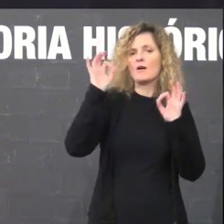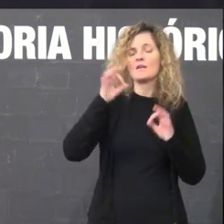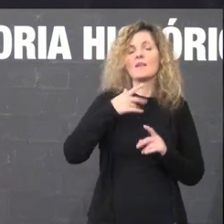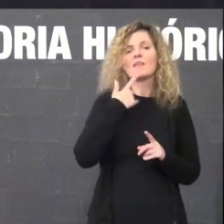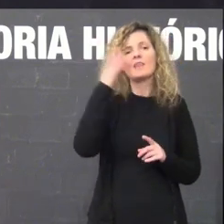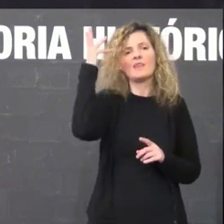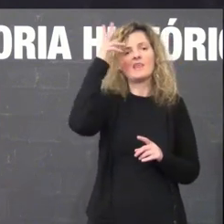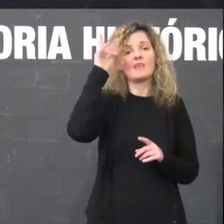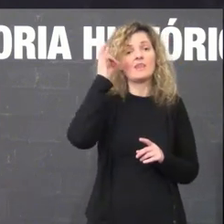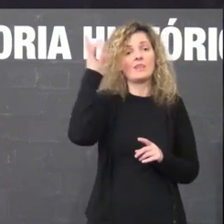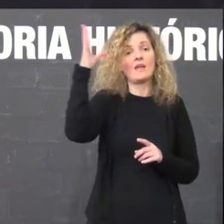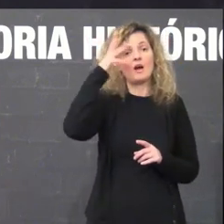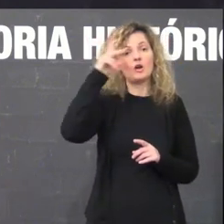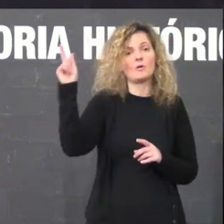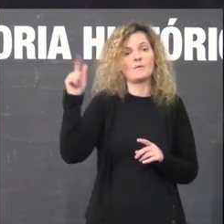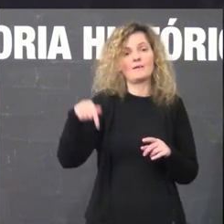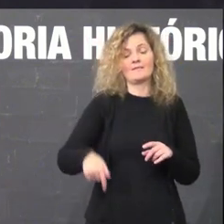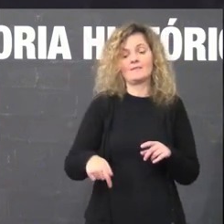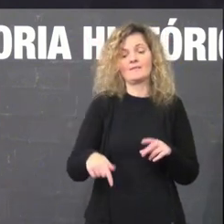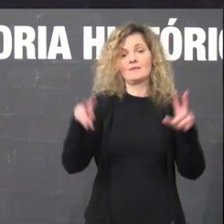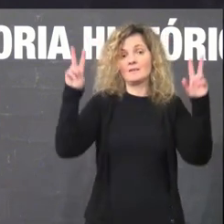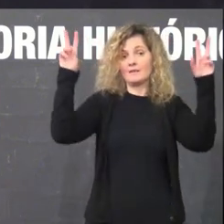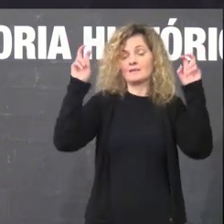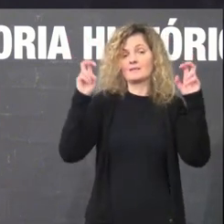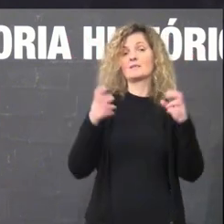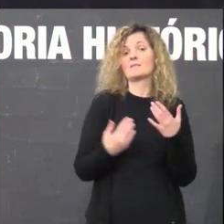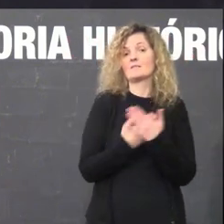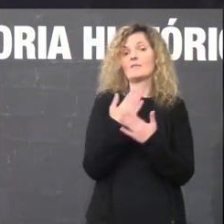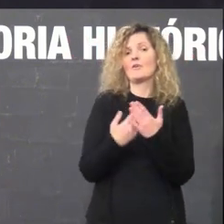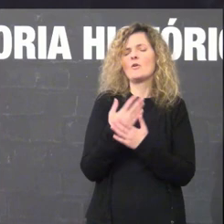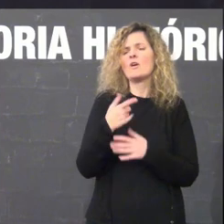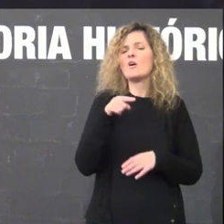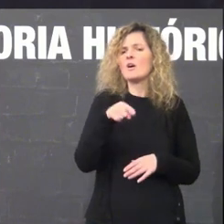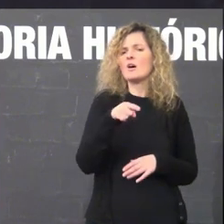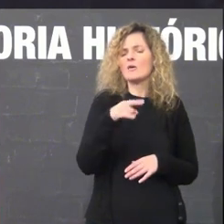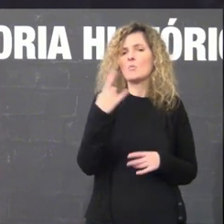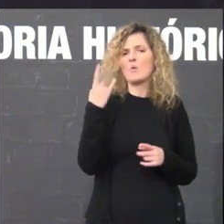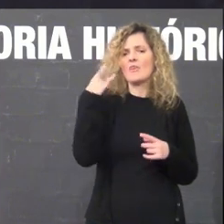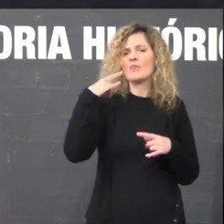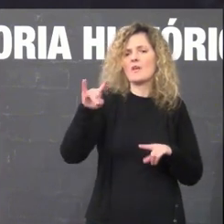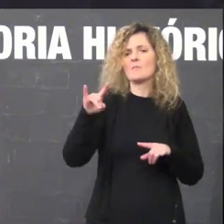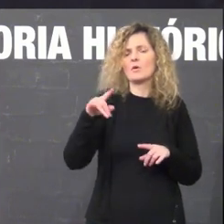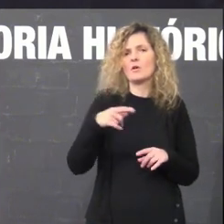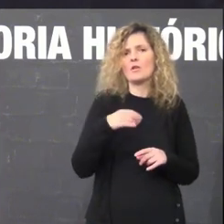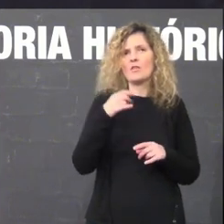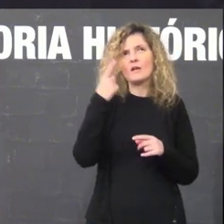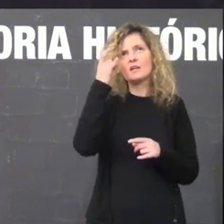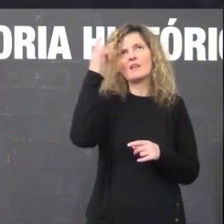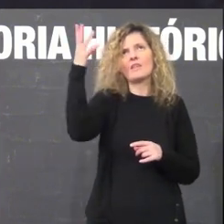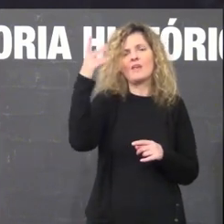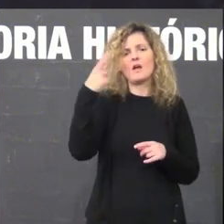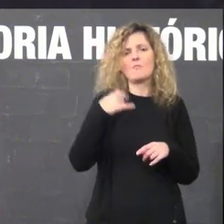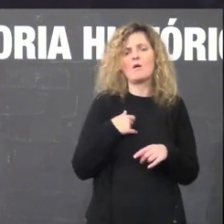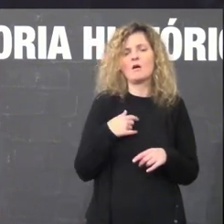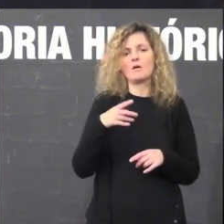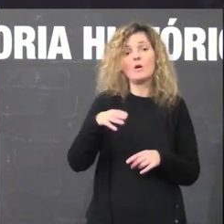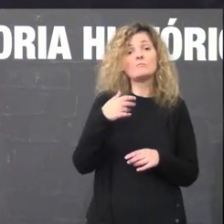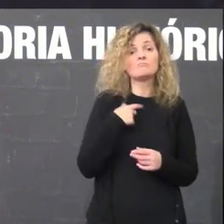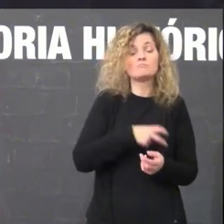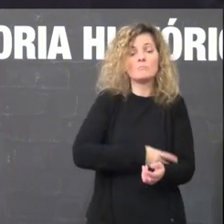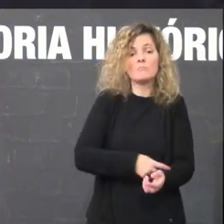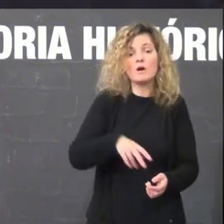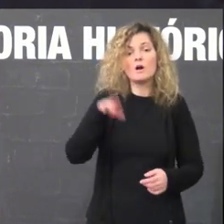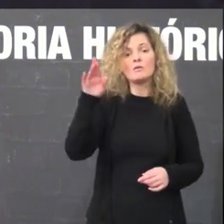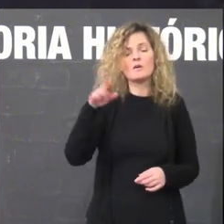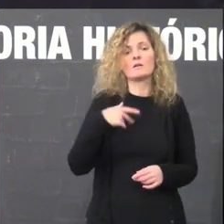ideas robadas no que es lo que daba título a estas jornadas porque es un relato que demoniza determinadas ideas el comunismo el